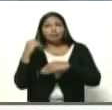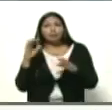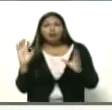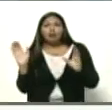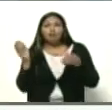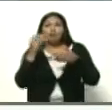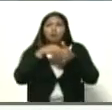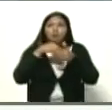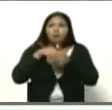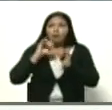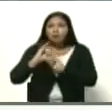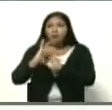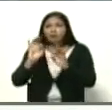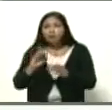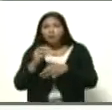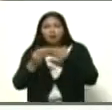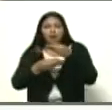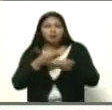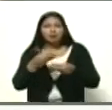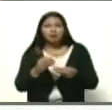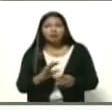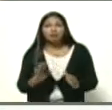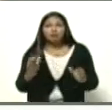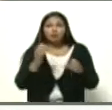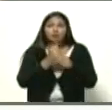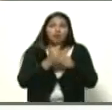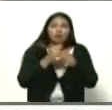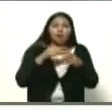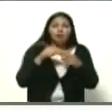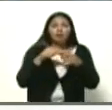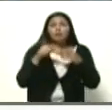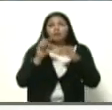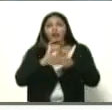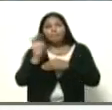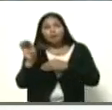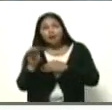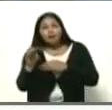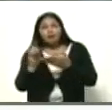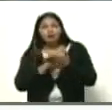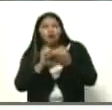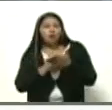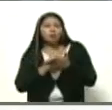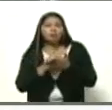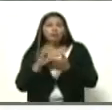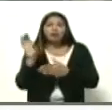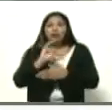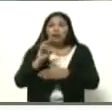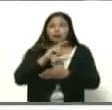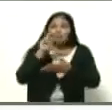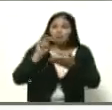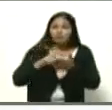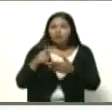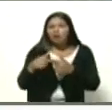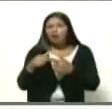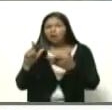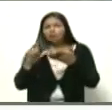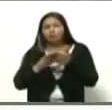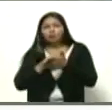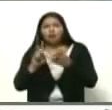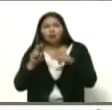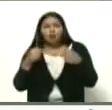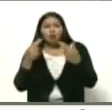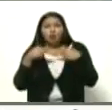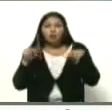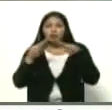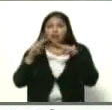coleccionista de esos manuales de estilo. Tengo en mi poder el manual de estilo del País, el manual de estilo del Diario de Caracas, el manual de estilo del Nacional, el manual de estilo que el Universal en su